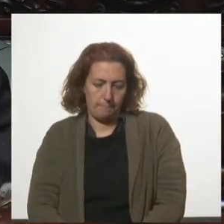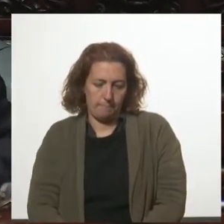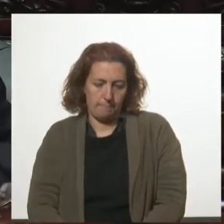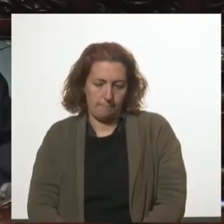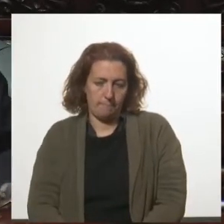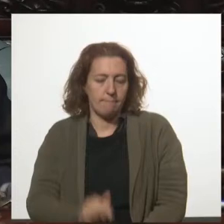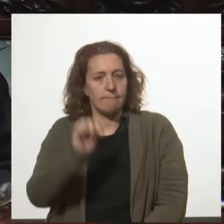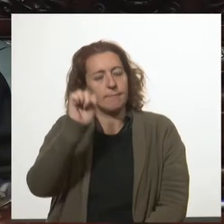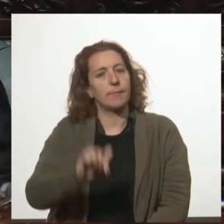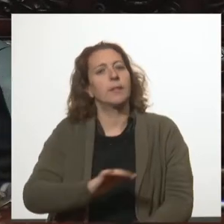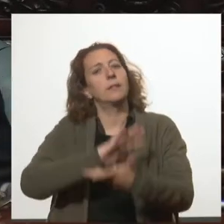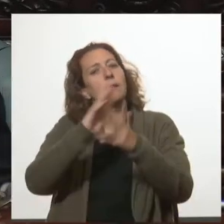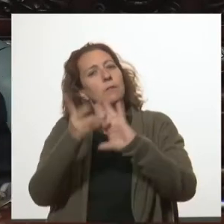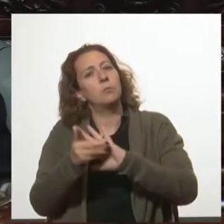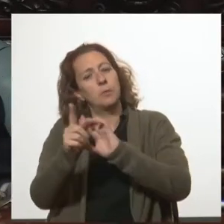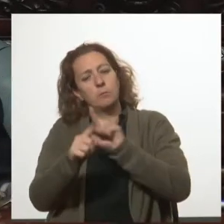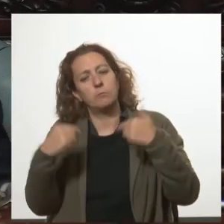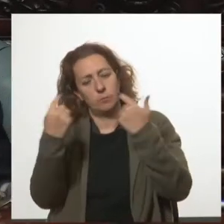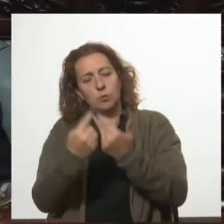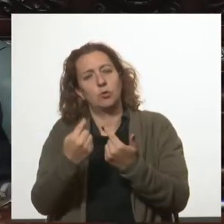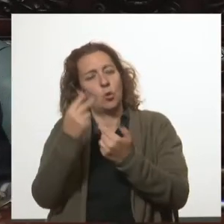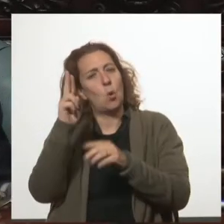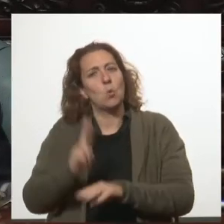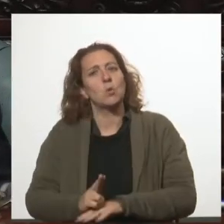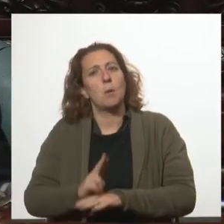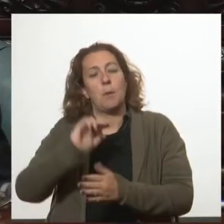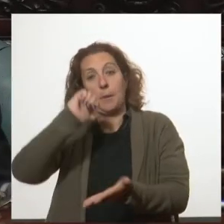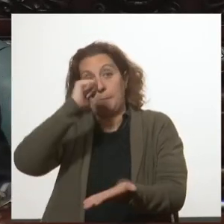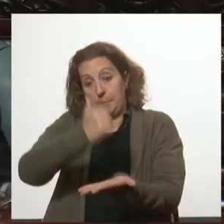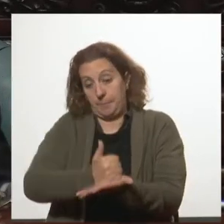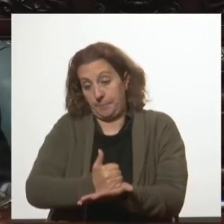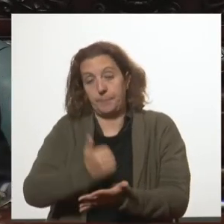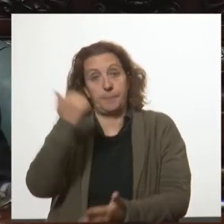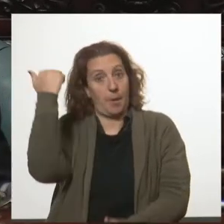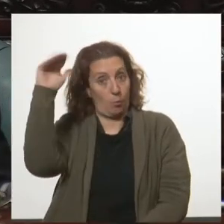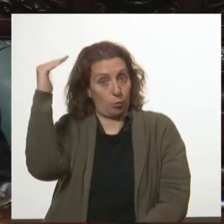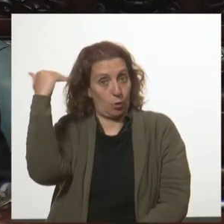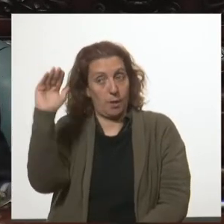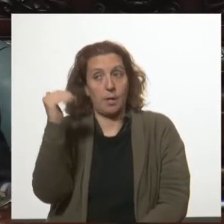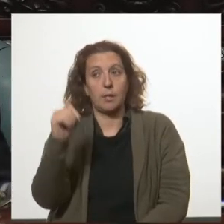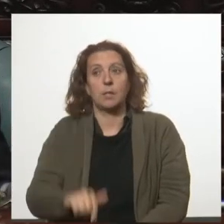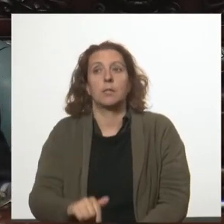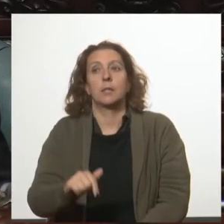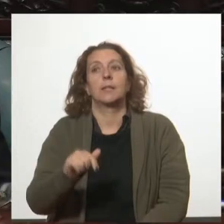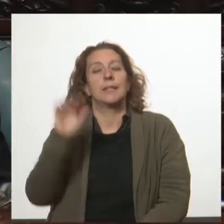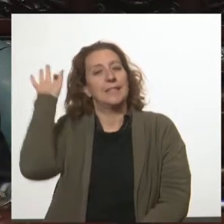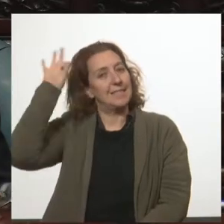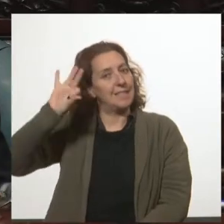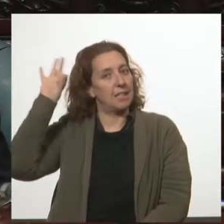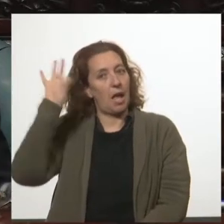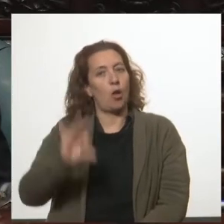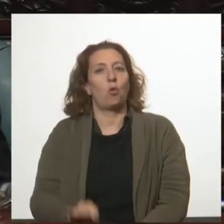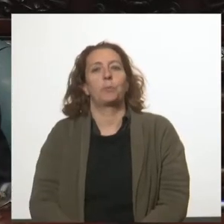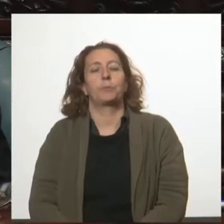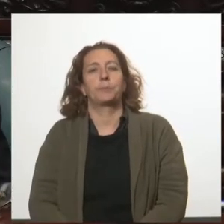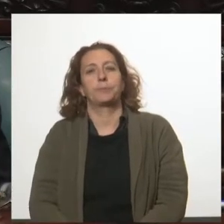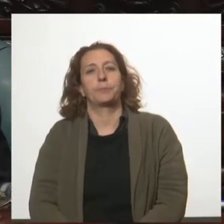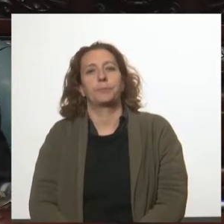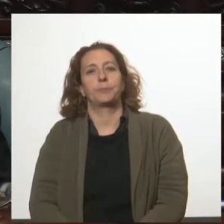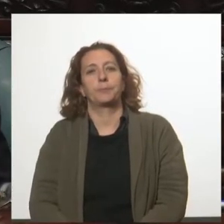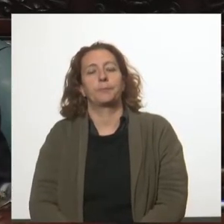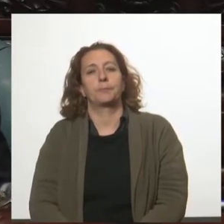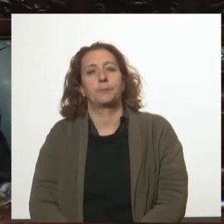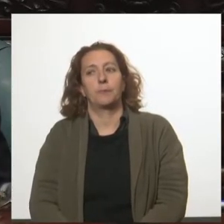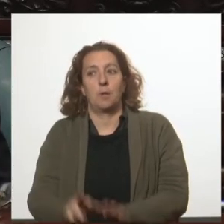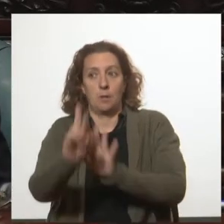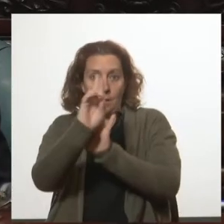este mecanismo que hemos utilizado para la presencia de las autoridades correspondientes se ha lesionado en la república está en